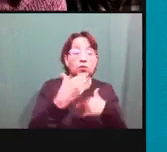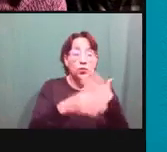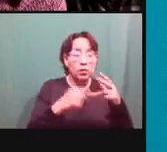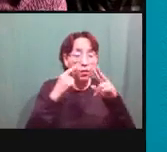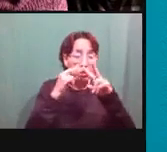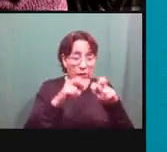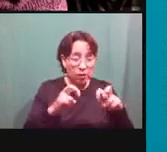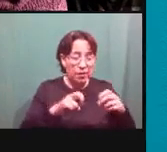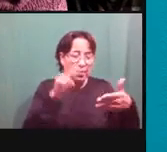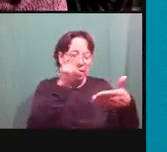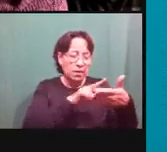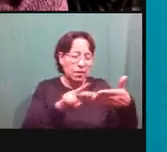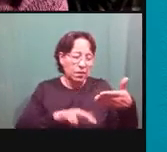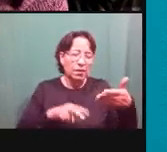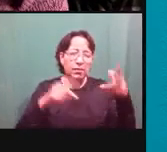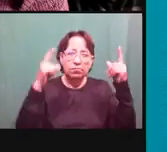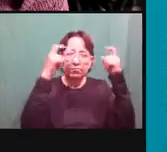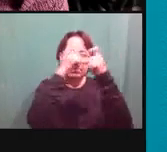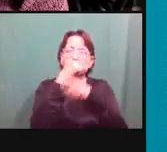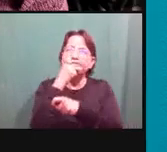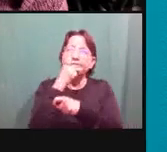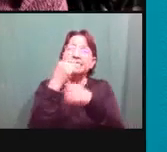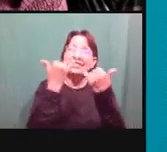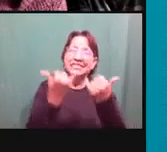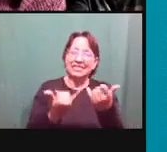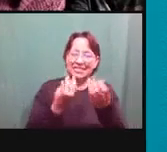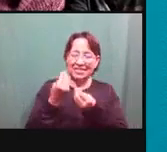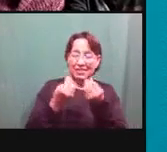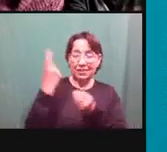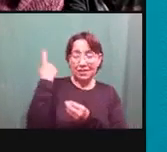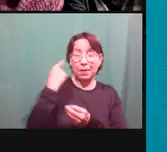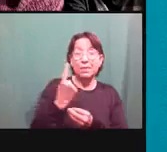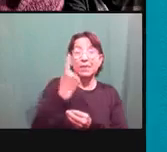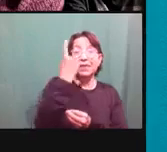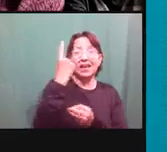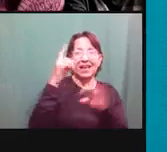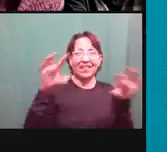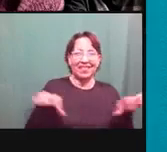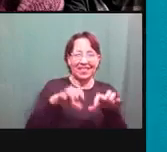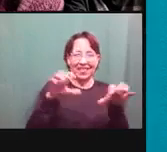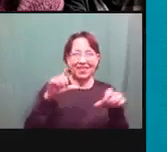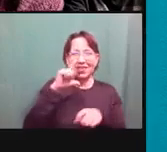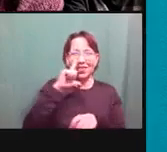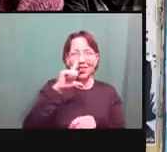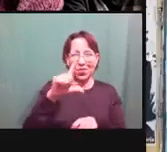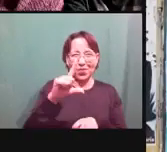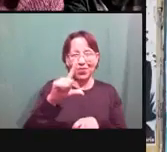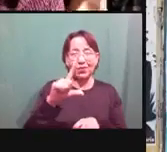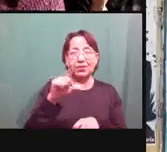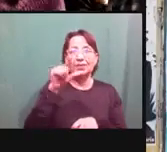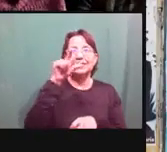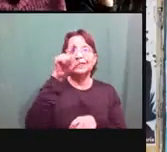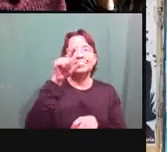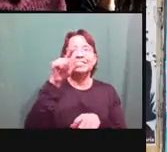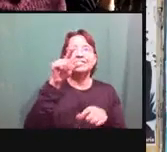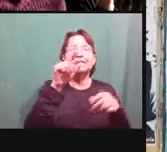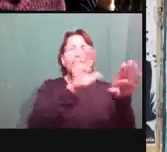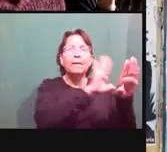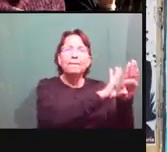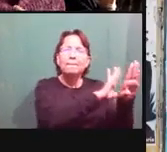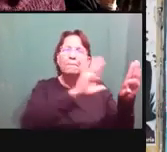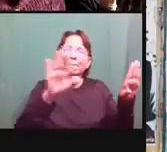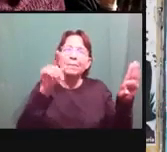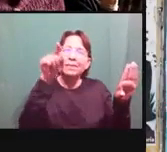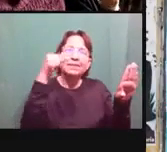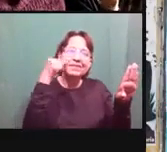y de reflexión, tuvimos una primera actividad en julio que fue el mural de Sanaremos. Les voy a hablar un poquito